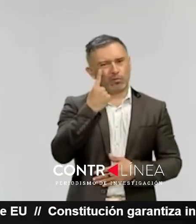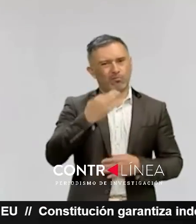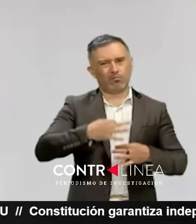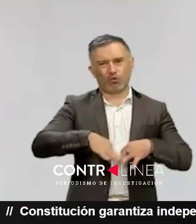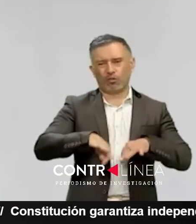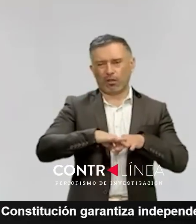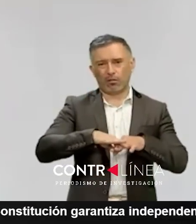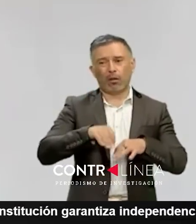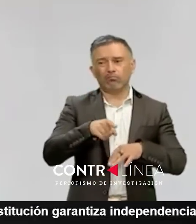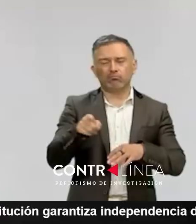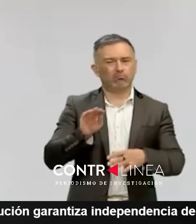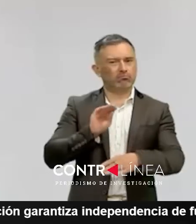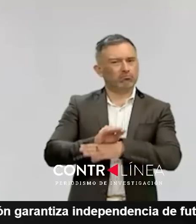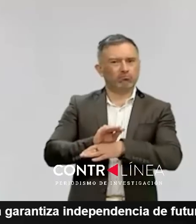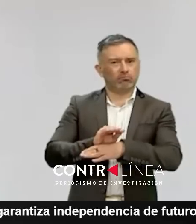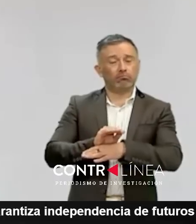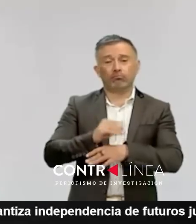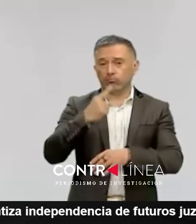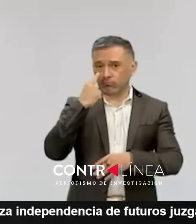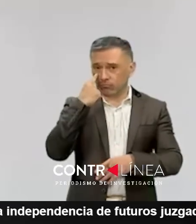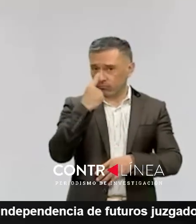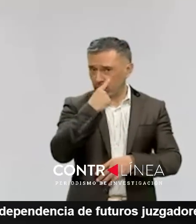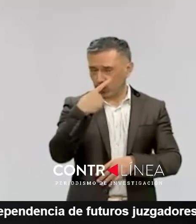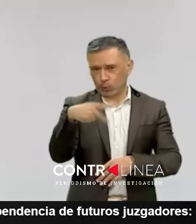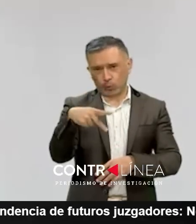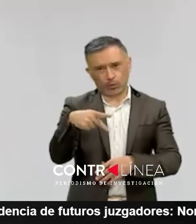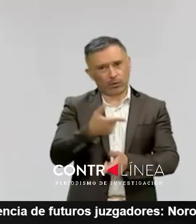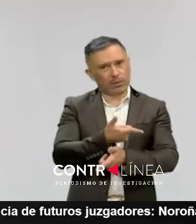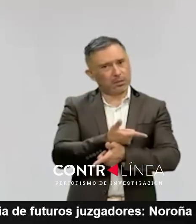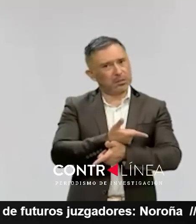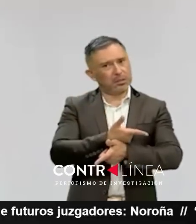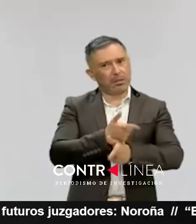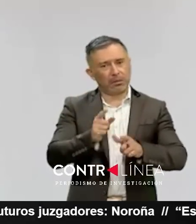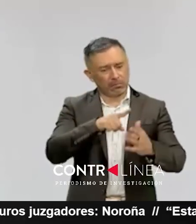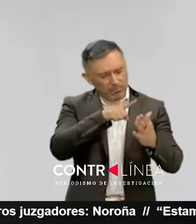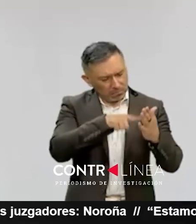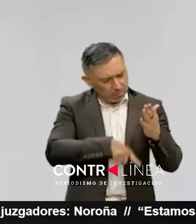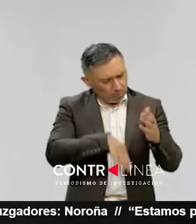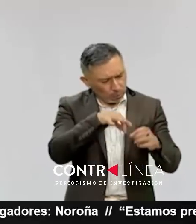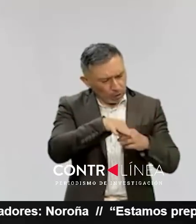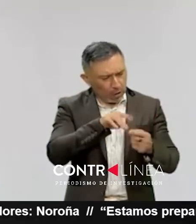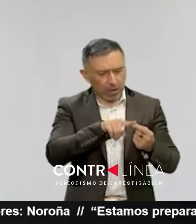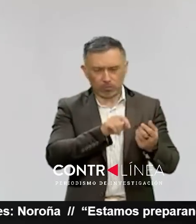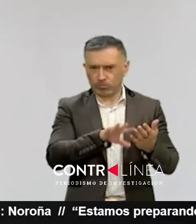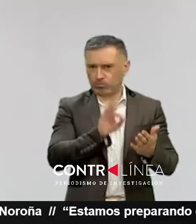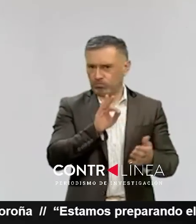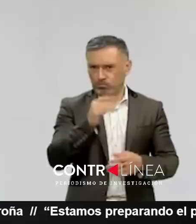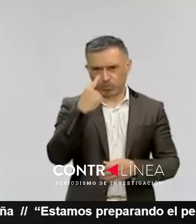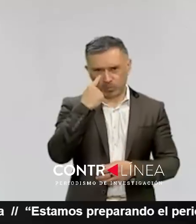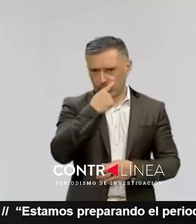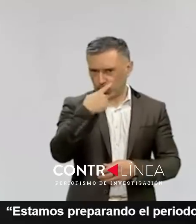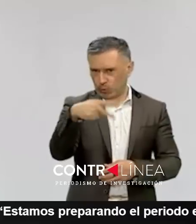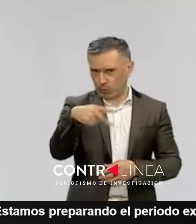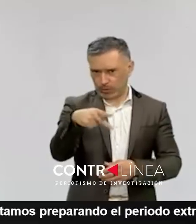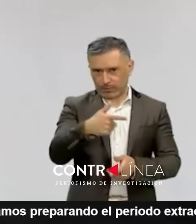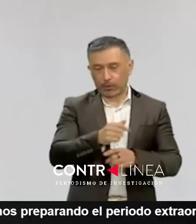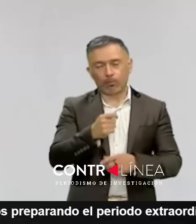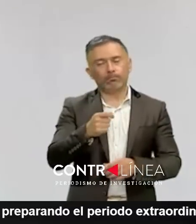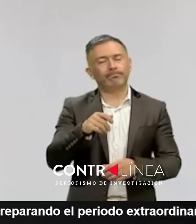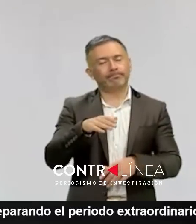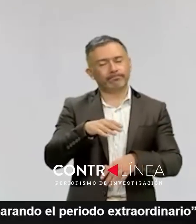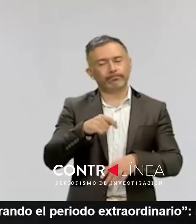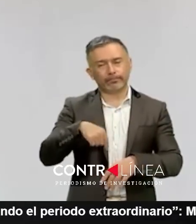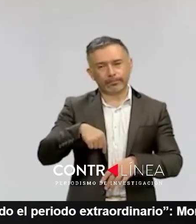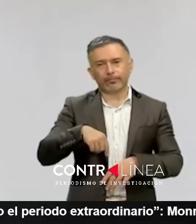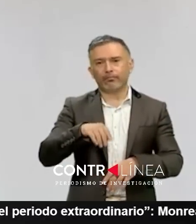libertad absoluta para elegir a los que así decidan. Me sumo al llamado a la responsabilidad que hacemos desde